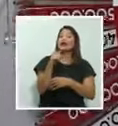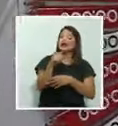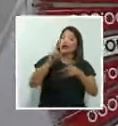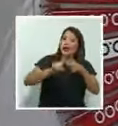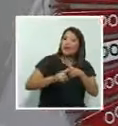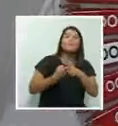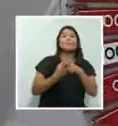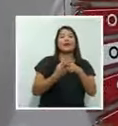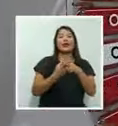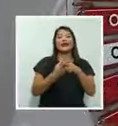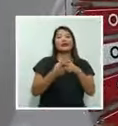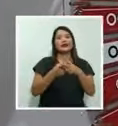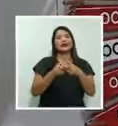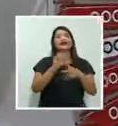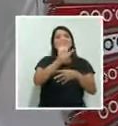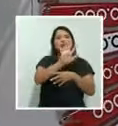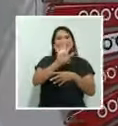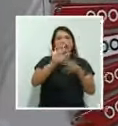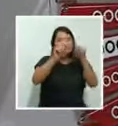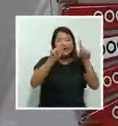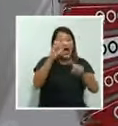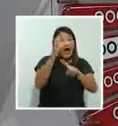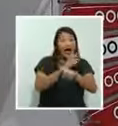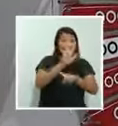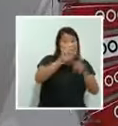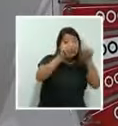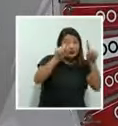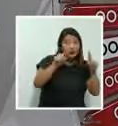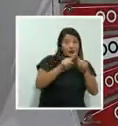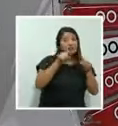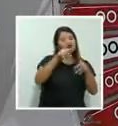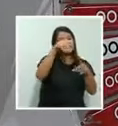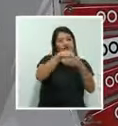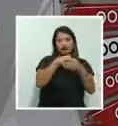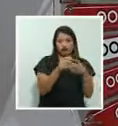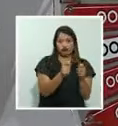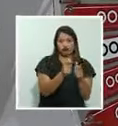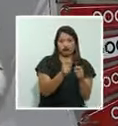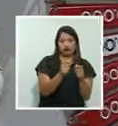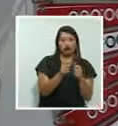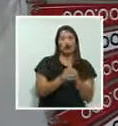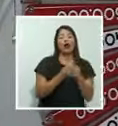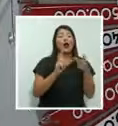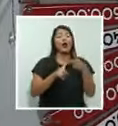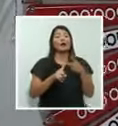empieza a acumular de 5 en 5. Cada 5 fracciones, usted las activa.